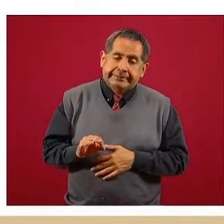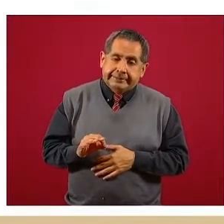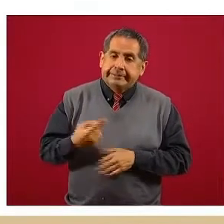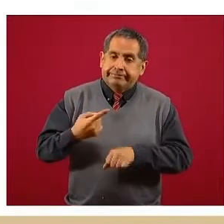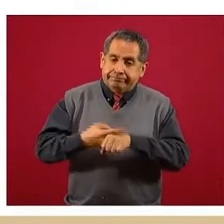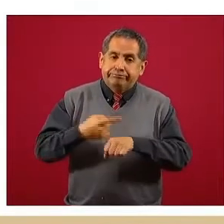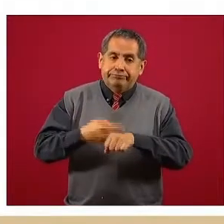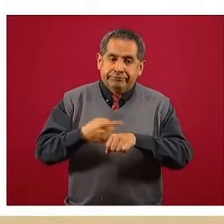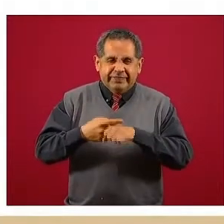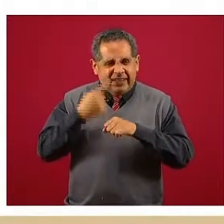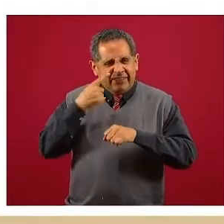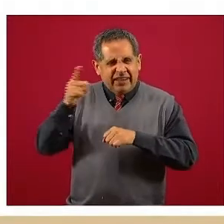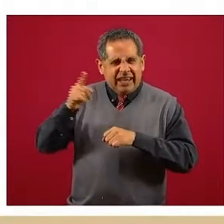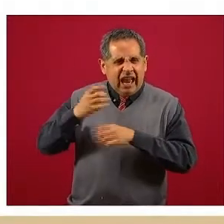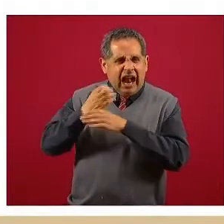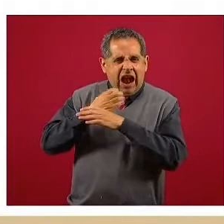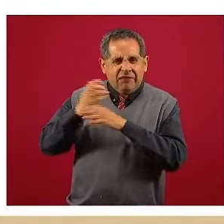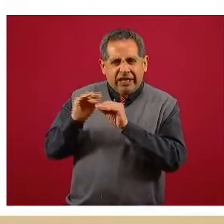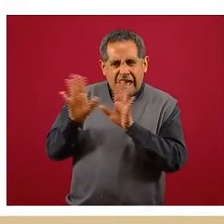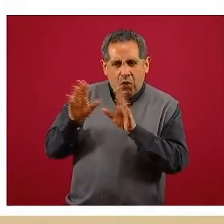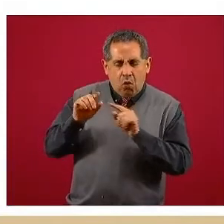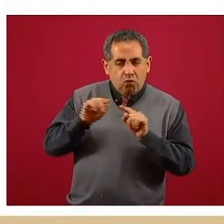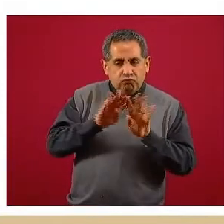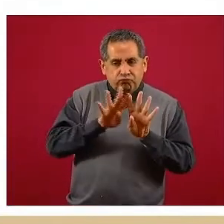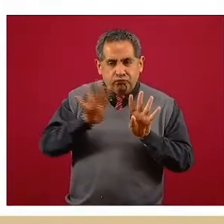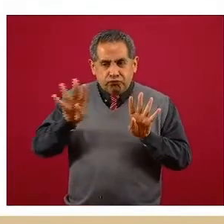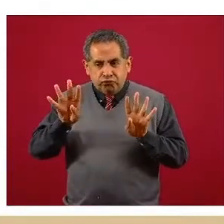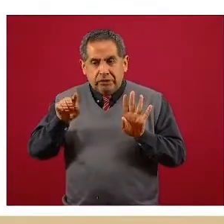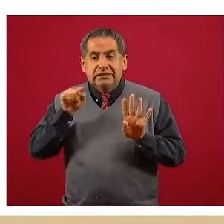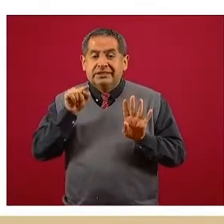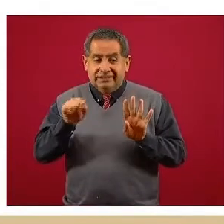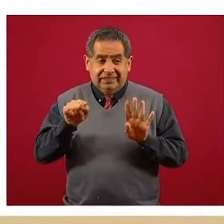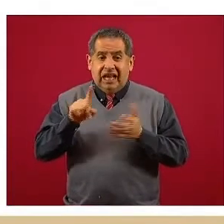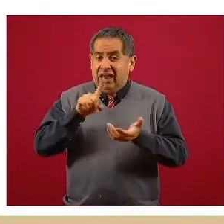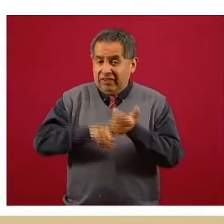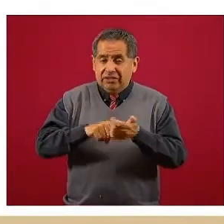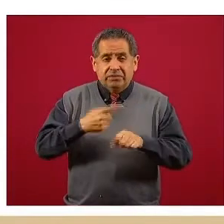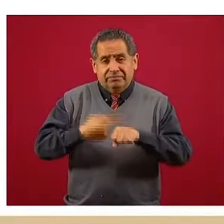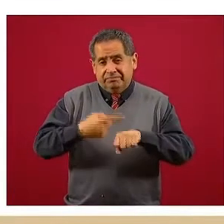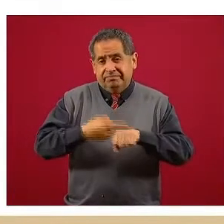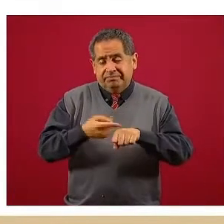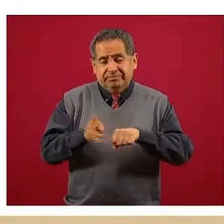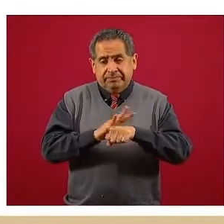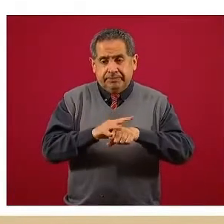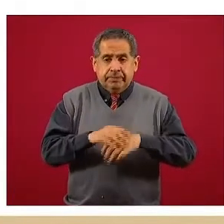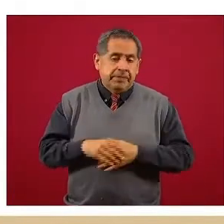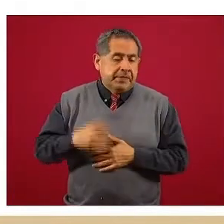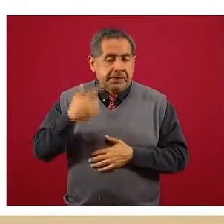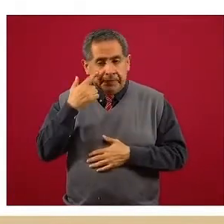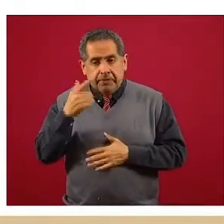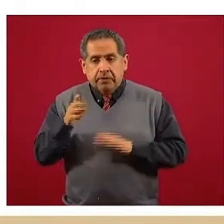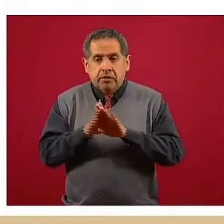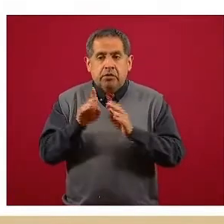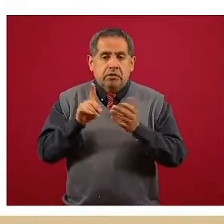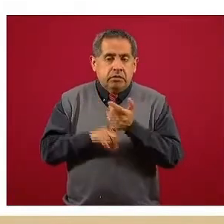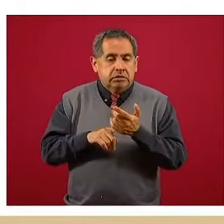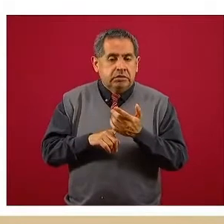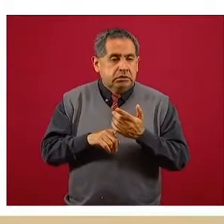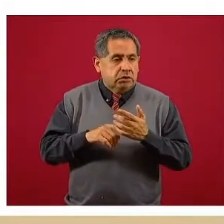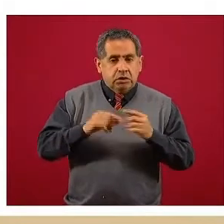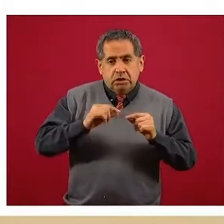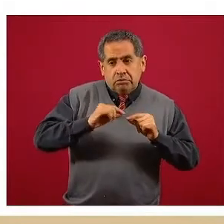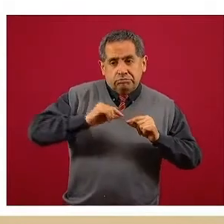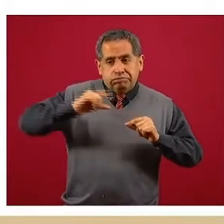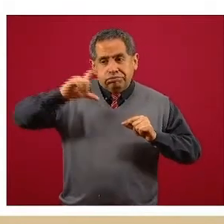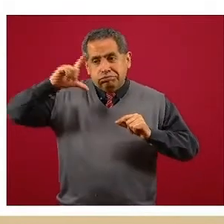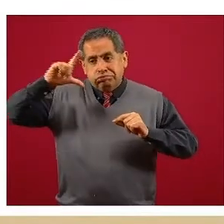las barras de café claro que están en la parte inferior, y de lo que podemos destacar de las barras apiladas, es decir, del tamaño, la altura